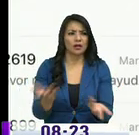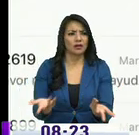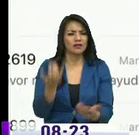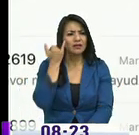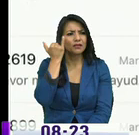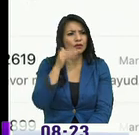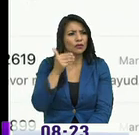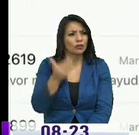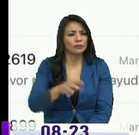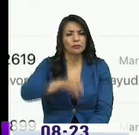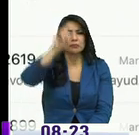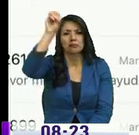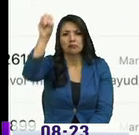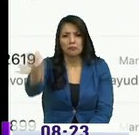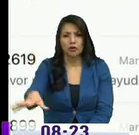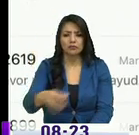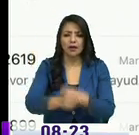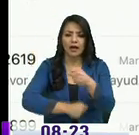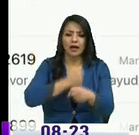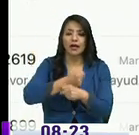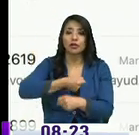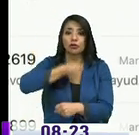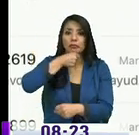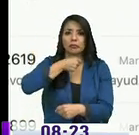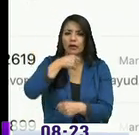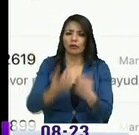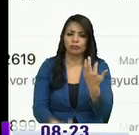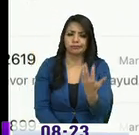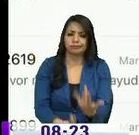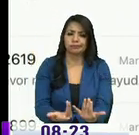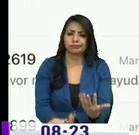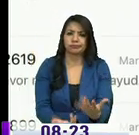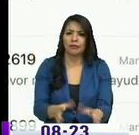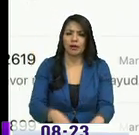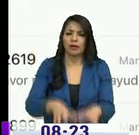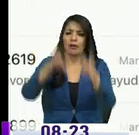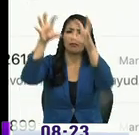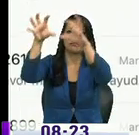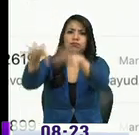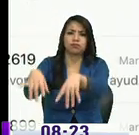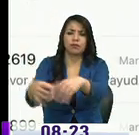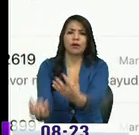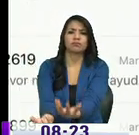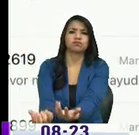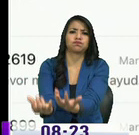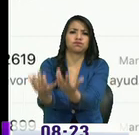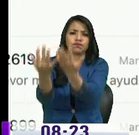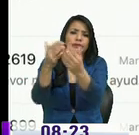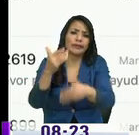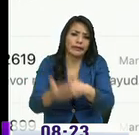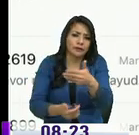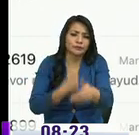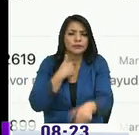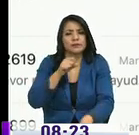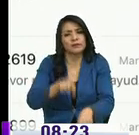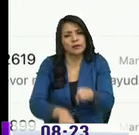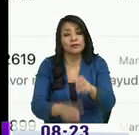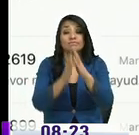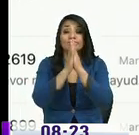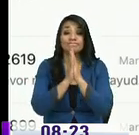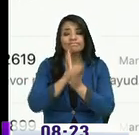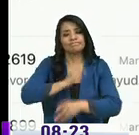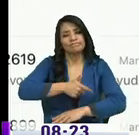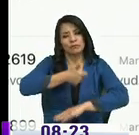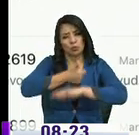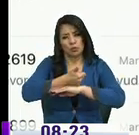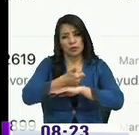ocurre botar un monigote todavía encendido con llamas humeando ahí? Por eso se dañan los contenedores. Así que hacemos un llamado a las autoridades